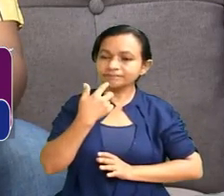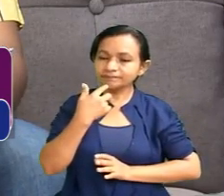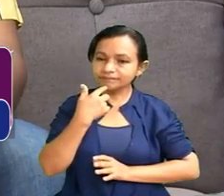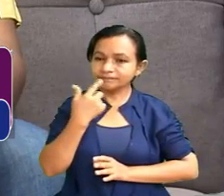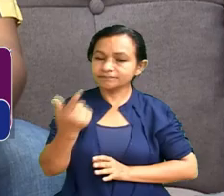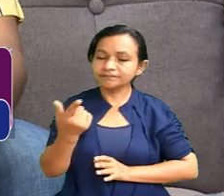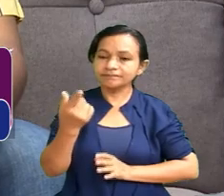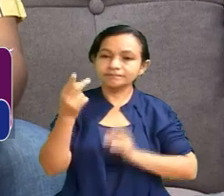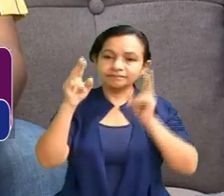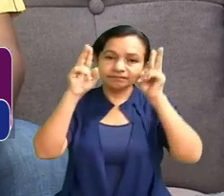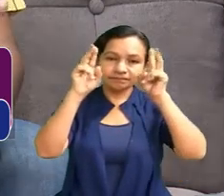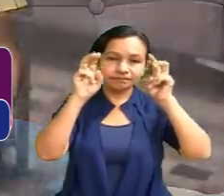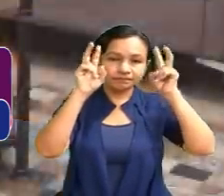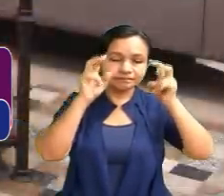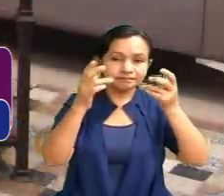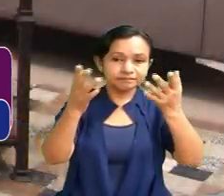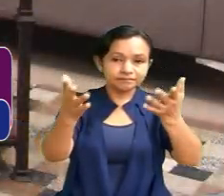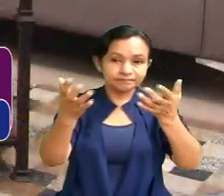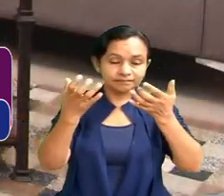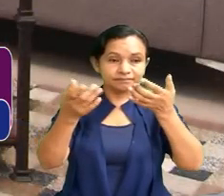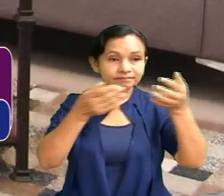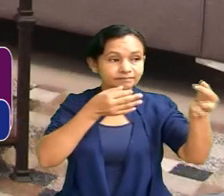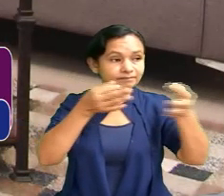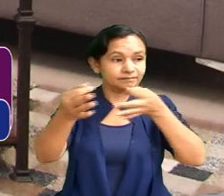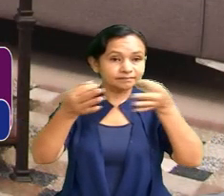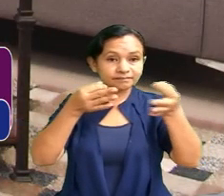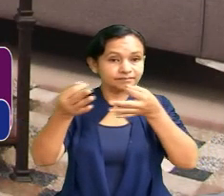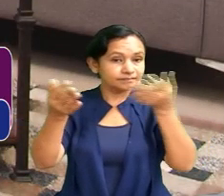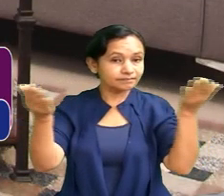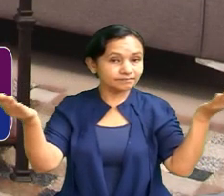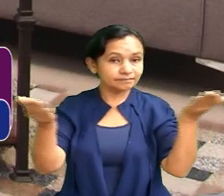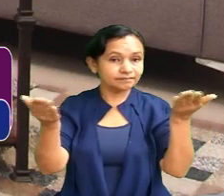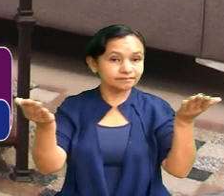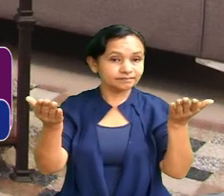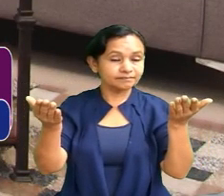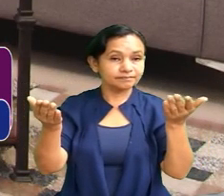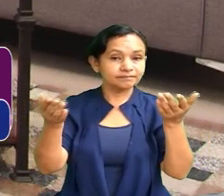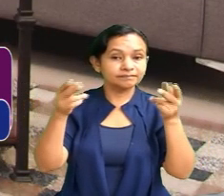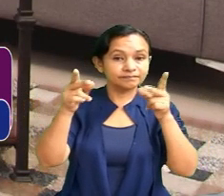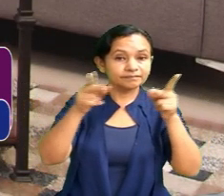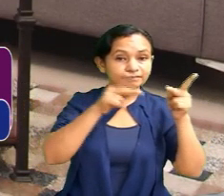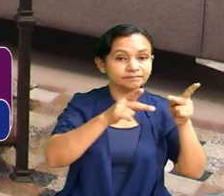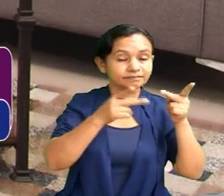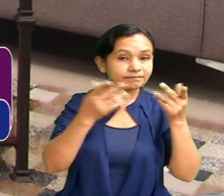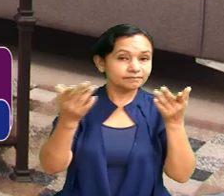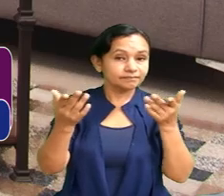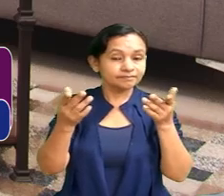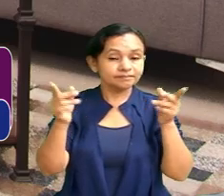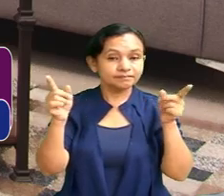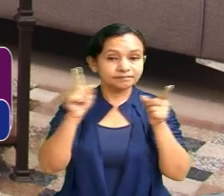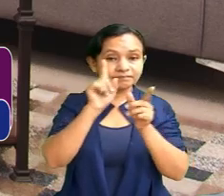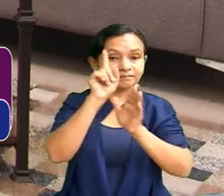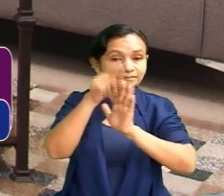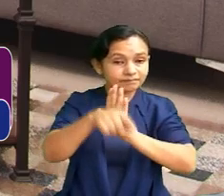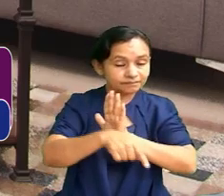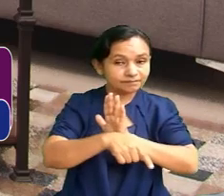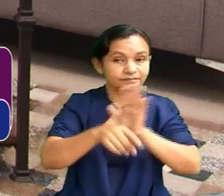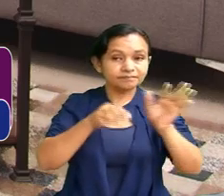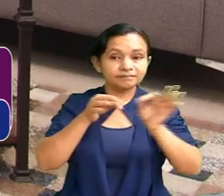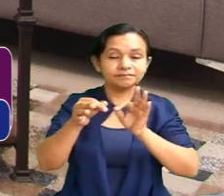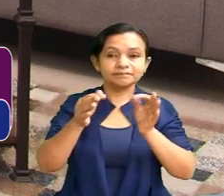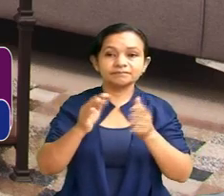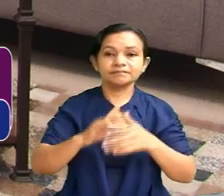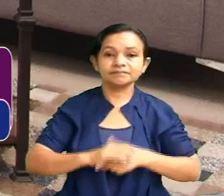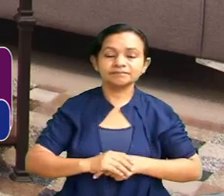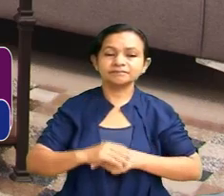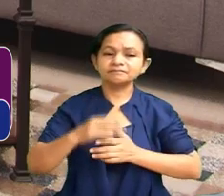bastantes temas pero si usted quisiera compartir algo con nuestra pues con nuestra audiencia en un minuto tiene un espacio para hacer sino bueno